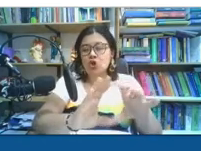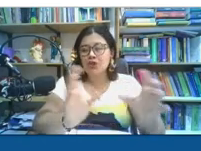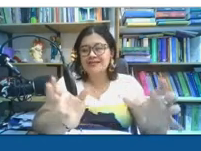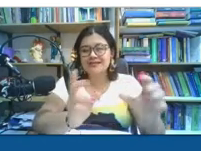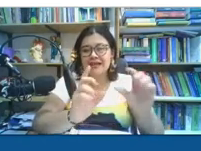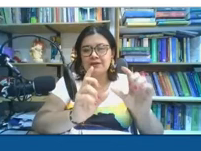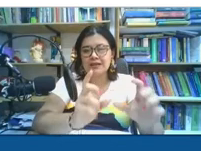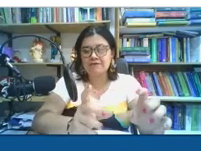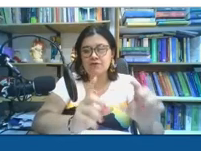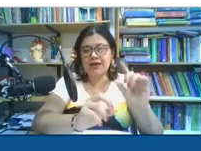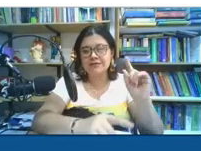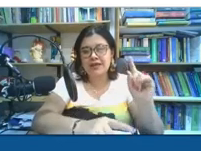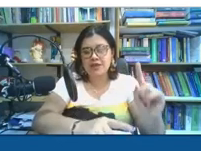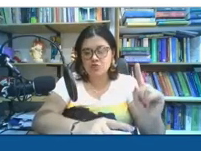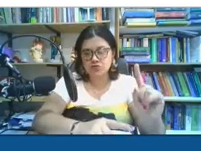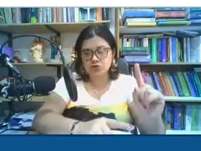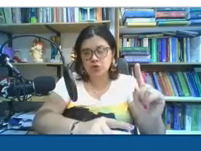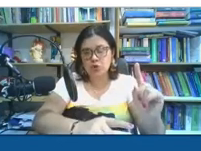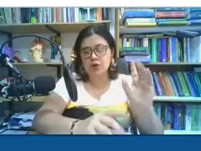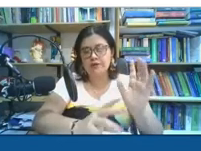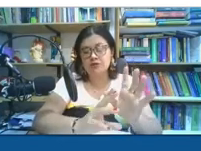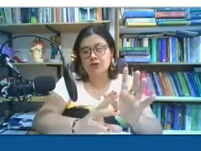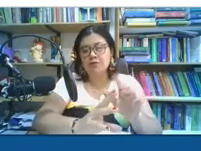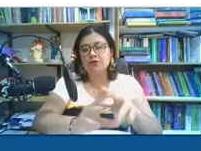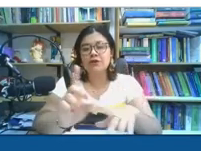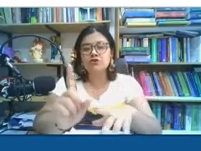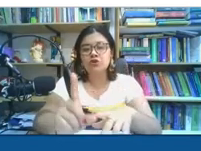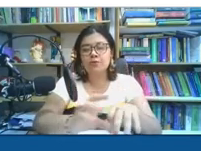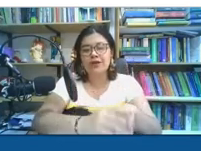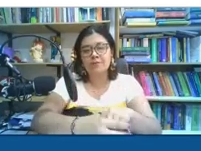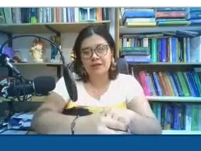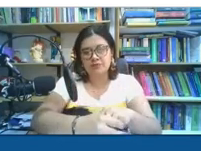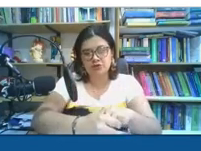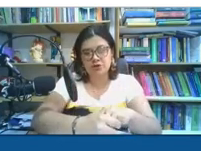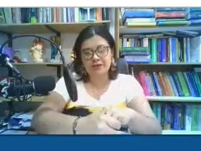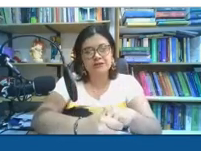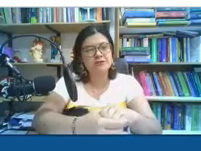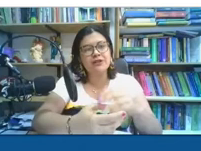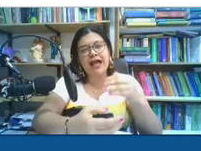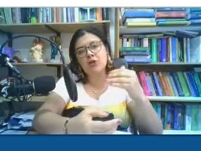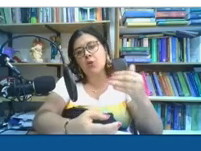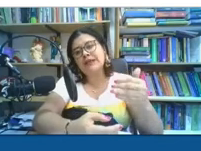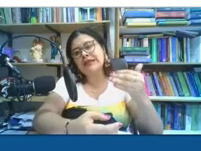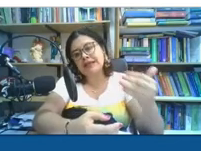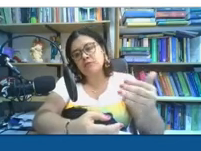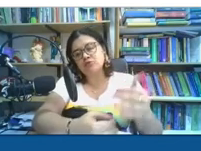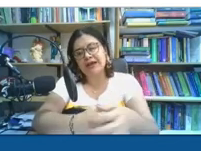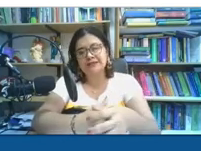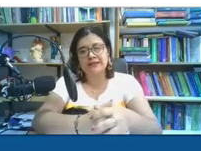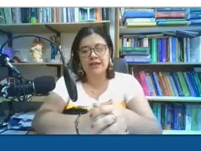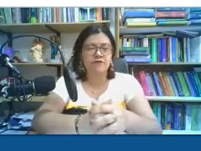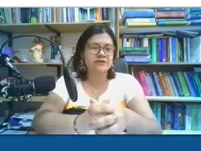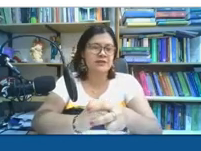vamos que si todas estaban enfocadas en un solo una sola convocatoria sólo podrá comprar un derecho de participación a lo cual queremos